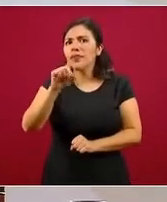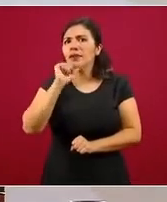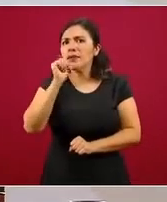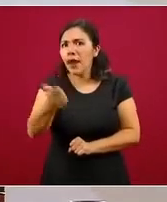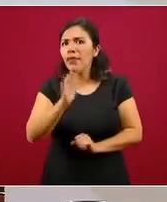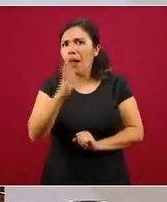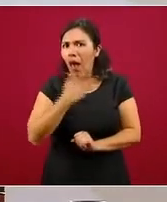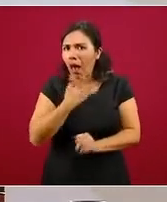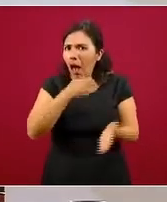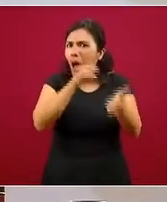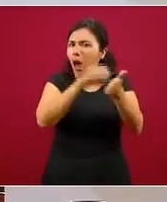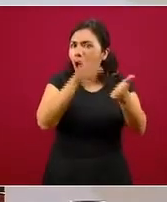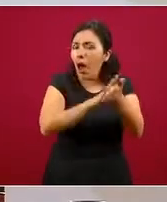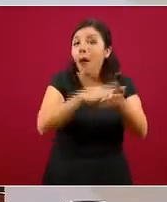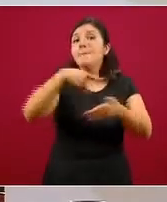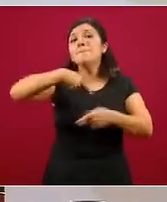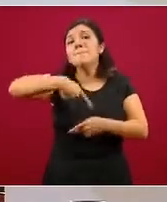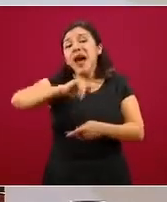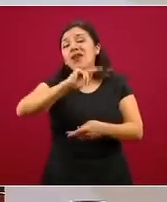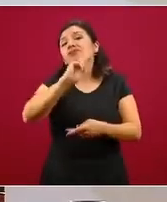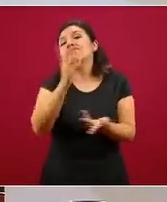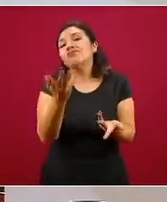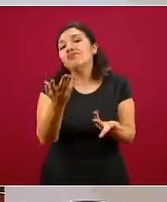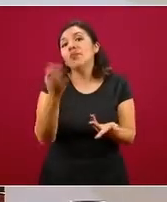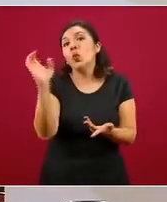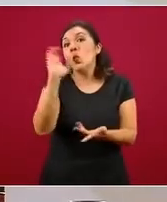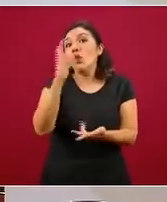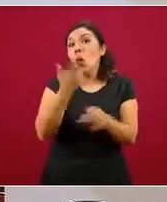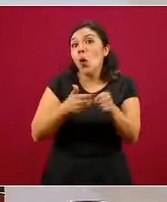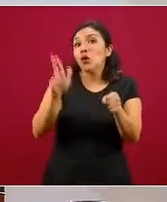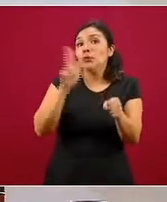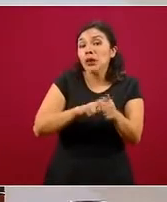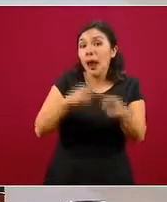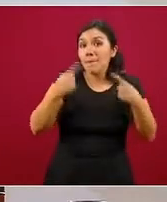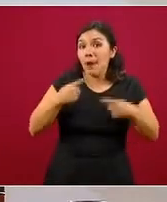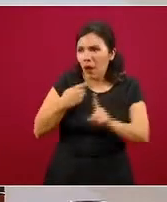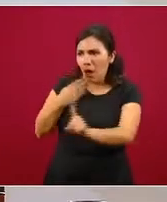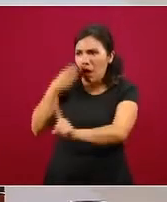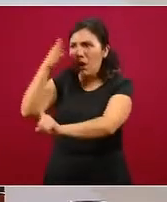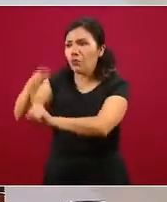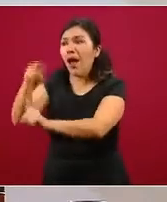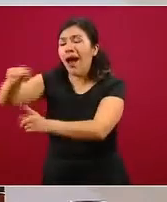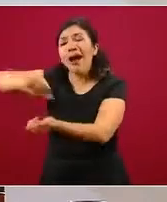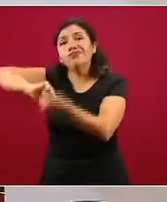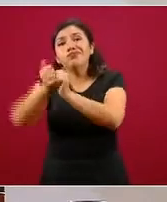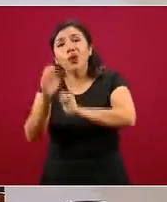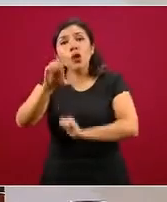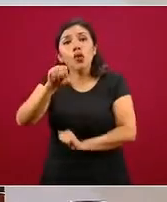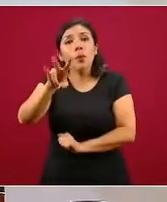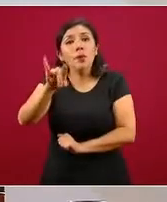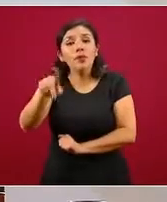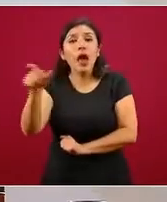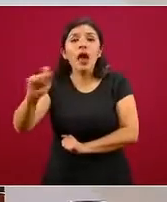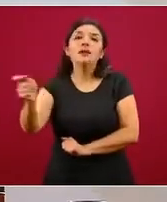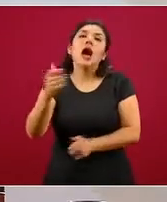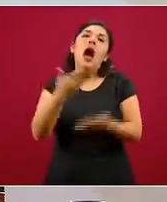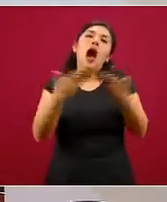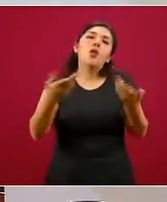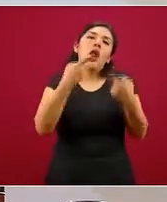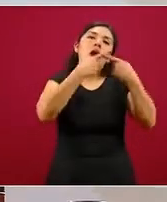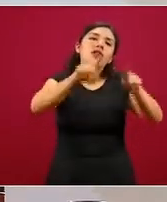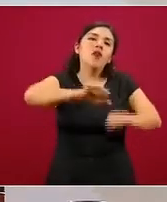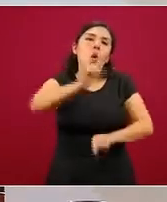fueron designados, solo que es cuando el hospital de la persona derechohabiente se volvió COVID, es un hospital diferente al